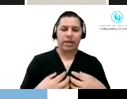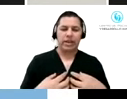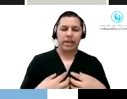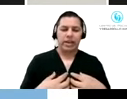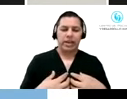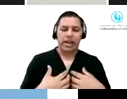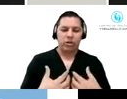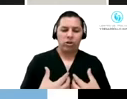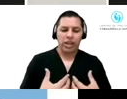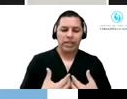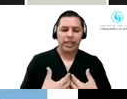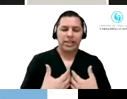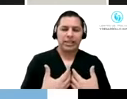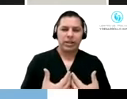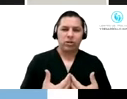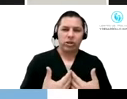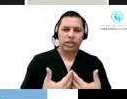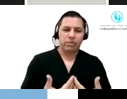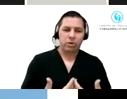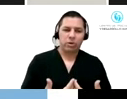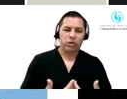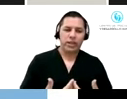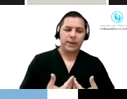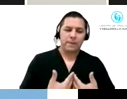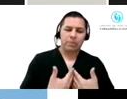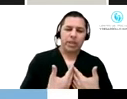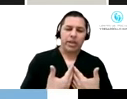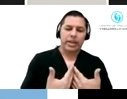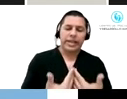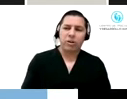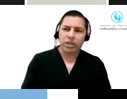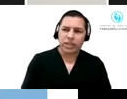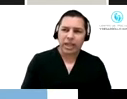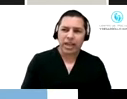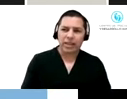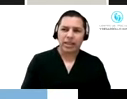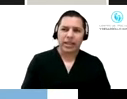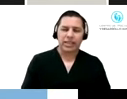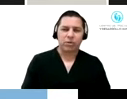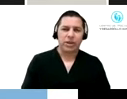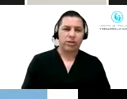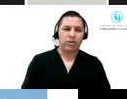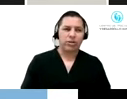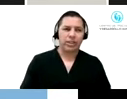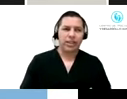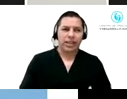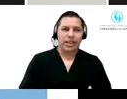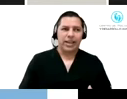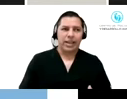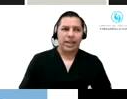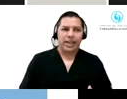autoestima, el rol que se les asignó de ser proveedores ya no está en ese momento.